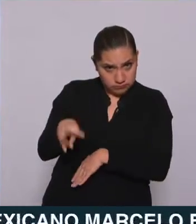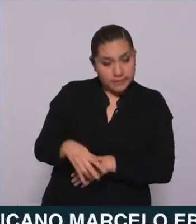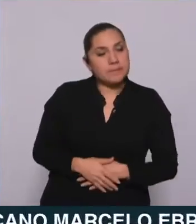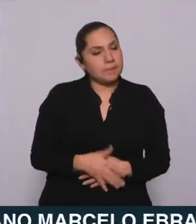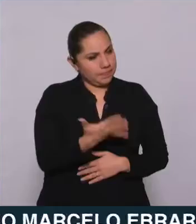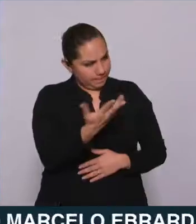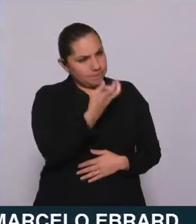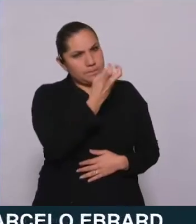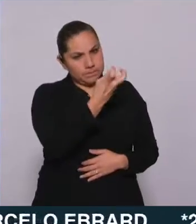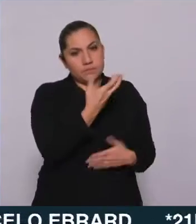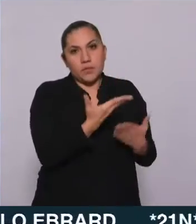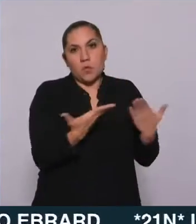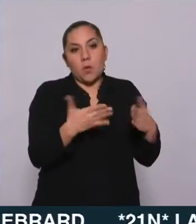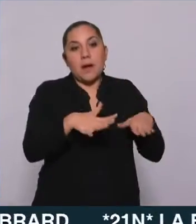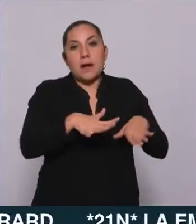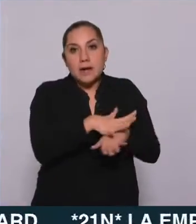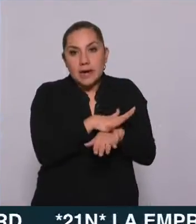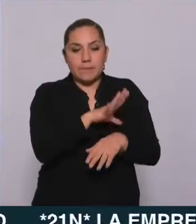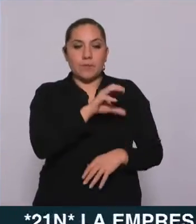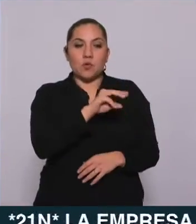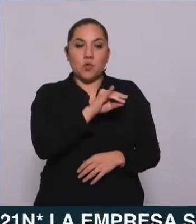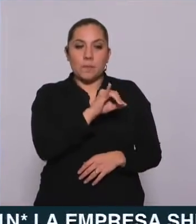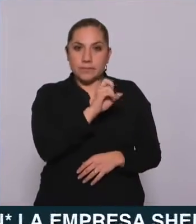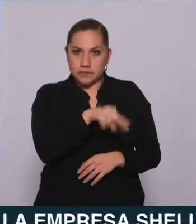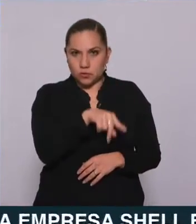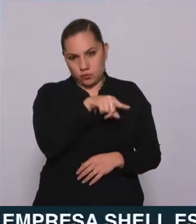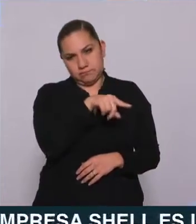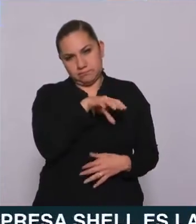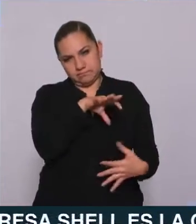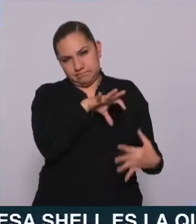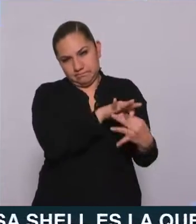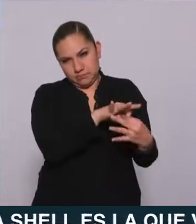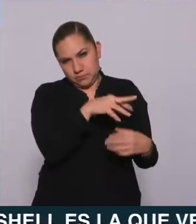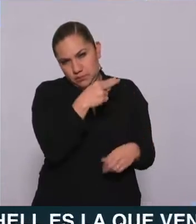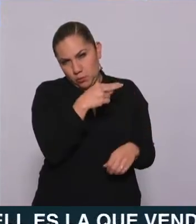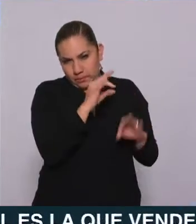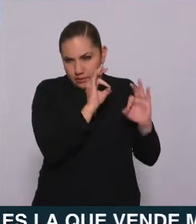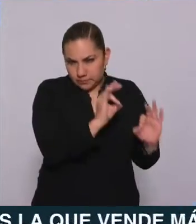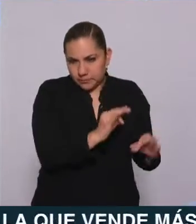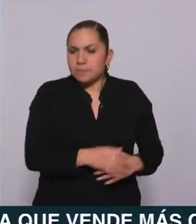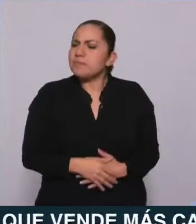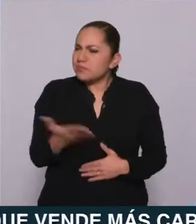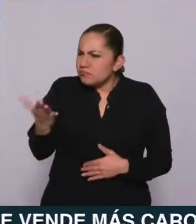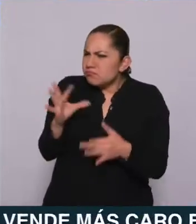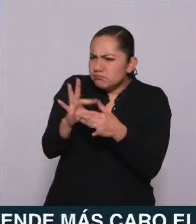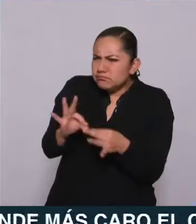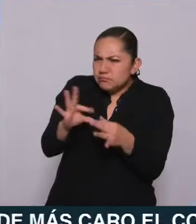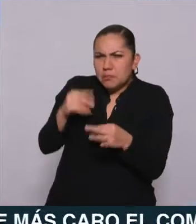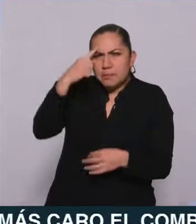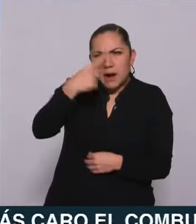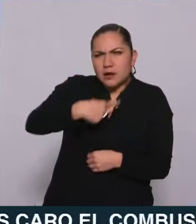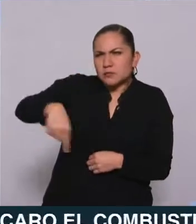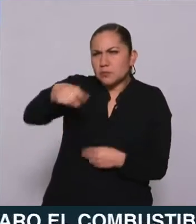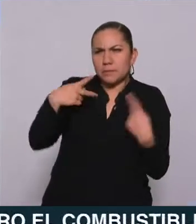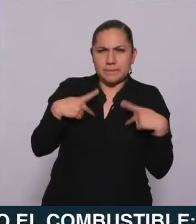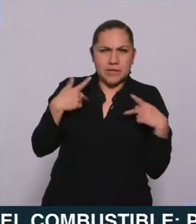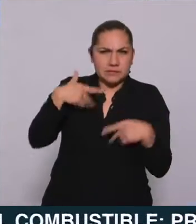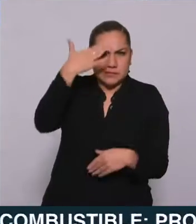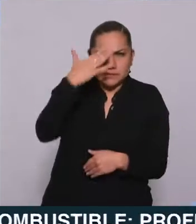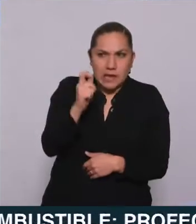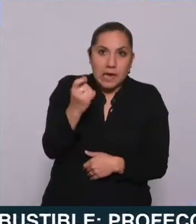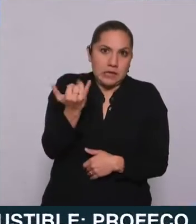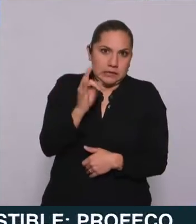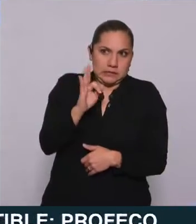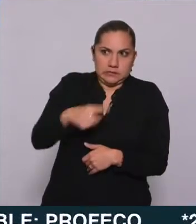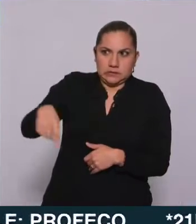de participación comunitaria, como lo establece la nueva ley. Platícanos un poquito para que la gente se involucre y, como lo dice el nombre, participe. Bueno, ya se